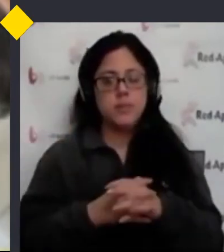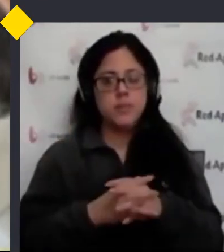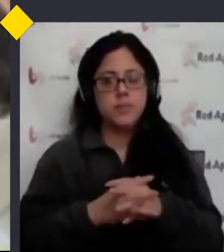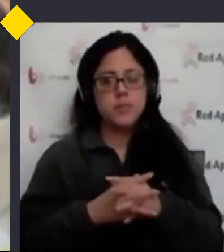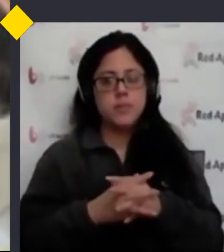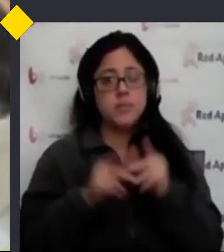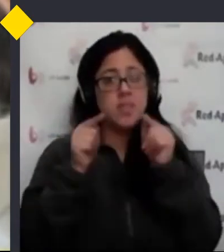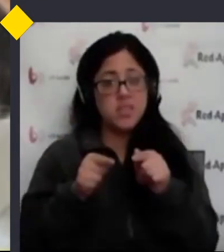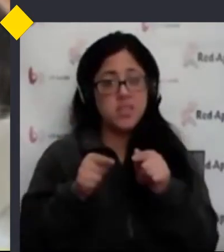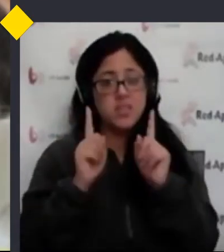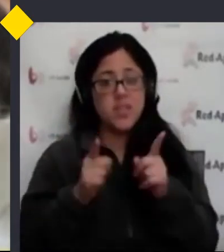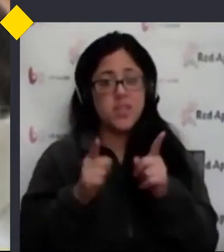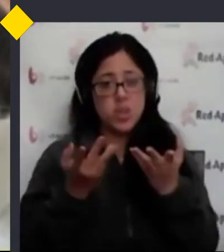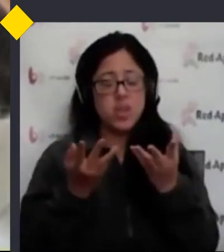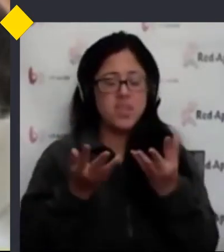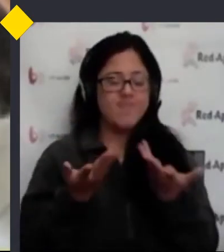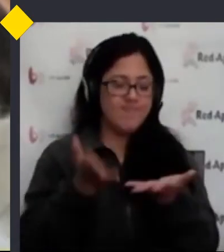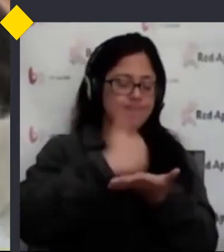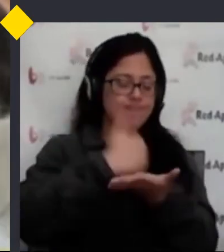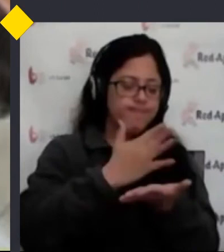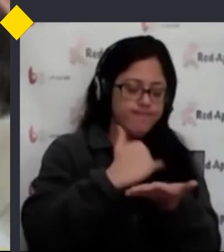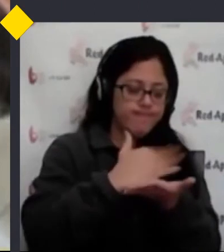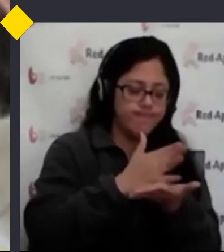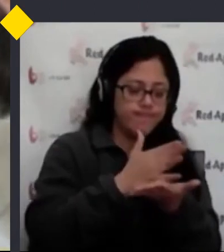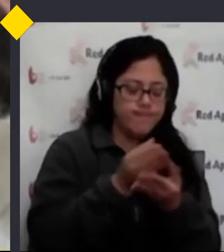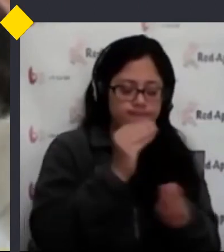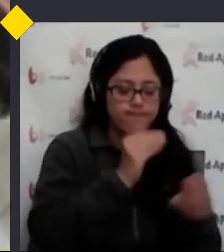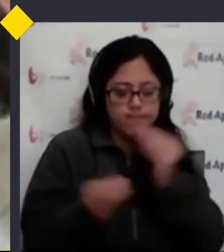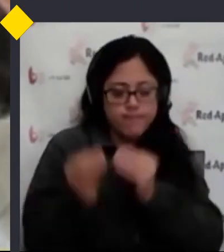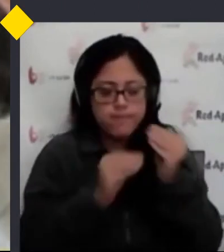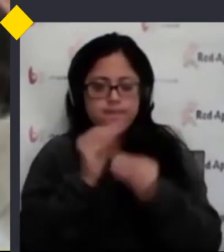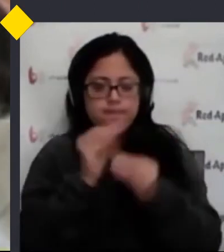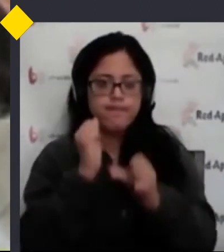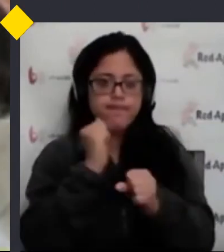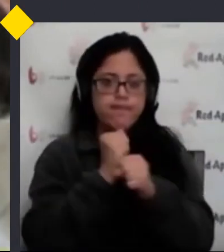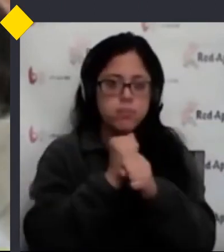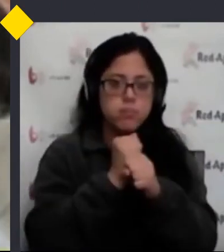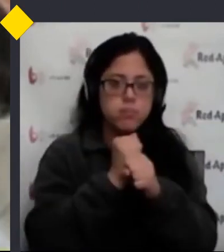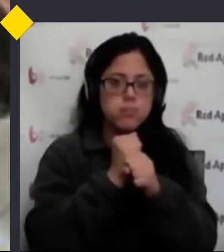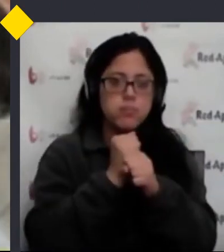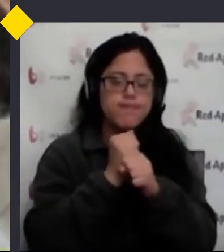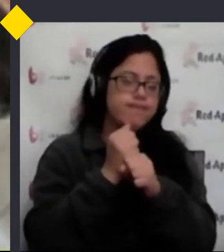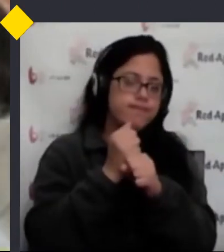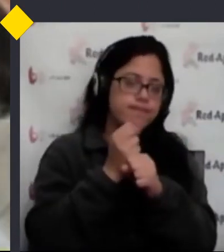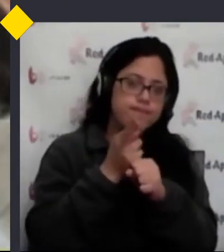que recomponer y rearmar ese trabajo y nos va a tomar muchos años volver a